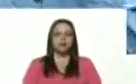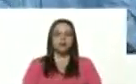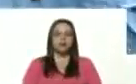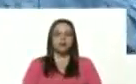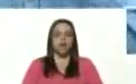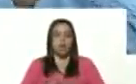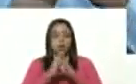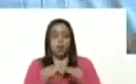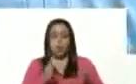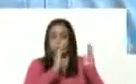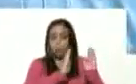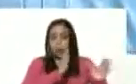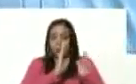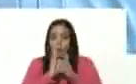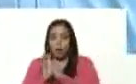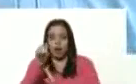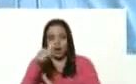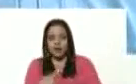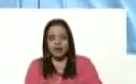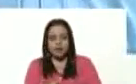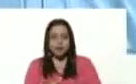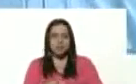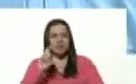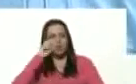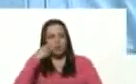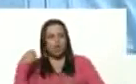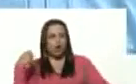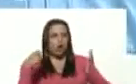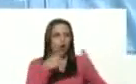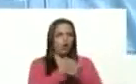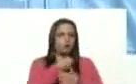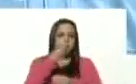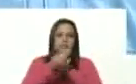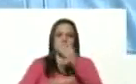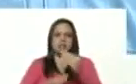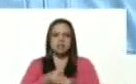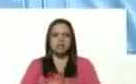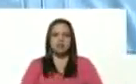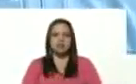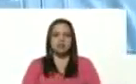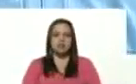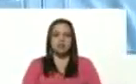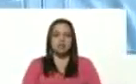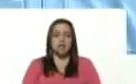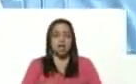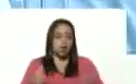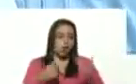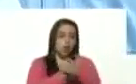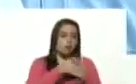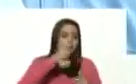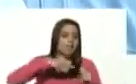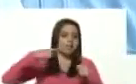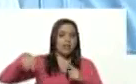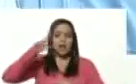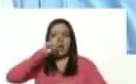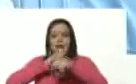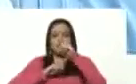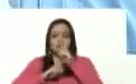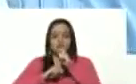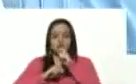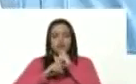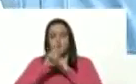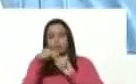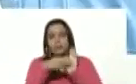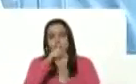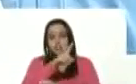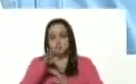venimos organizando desde aquel golpe vil que nos dio el golpe eléctrico del 2019. Venimos organizando, apaleando